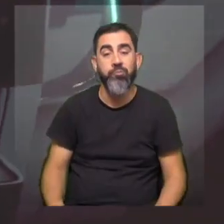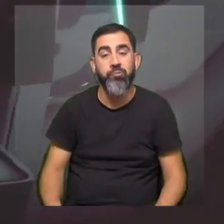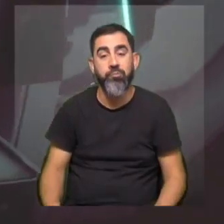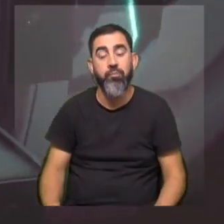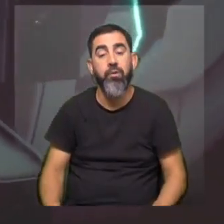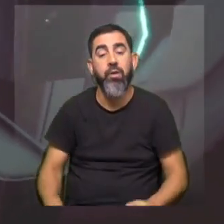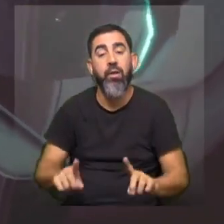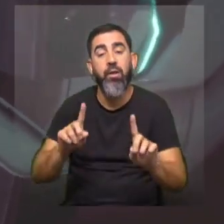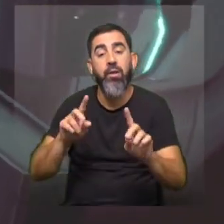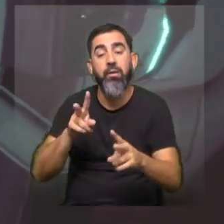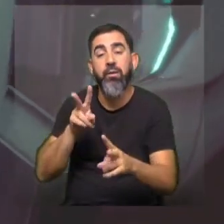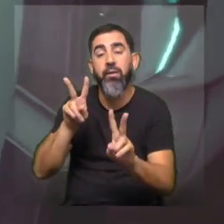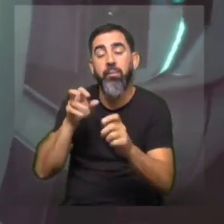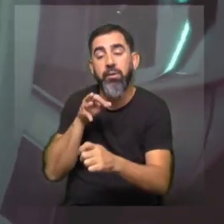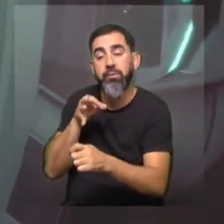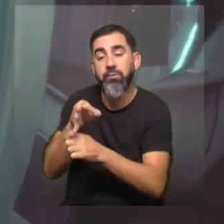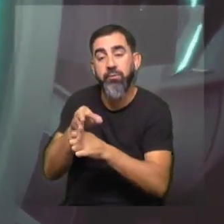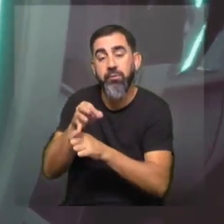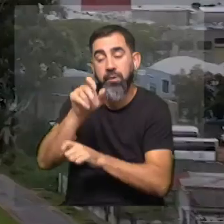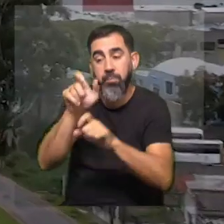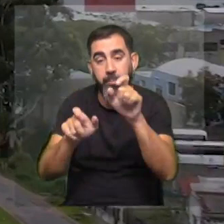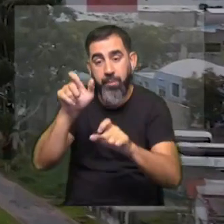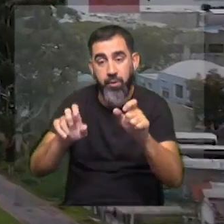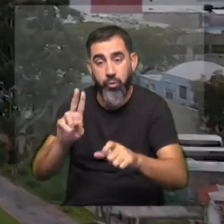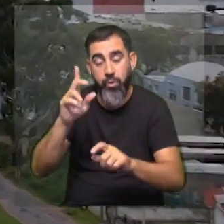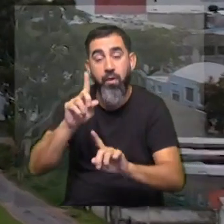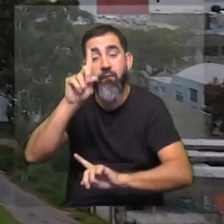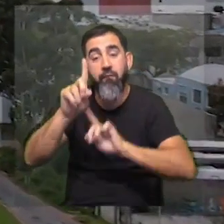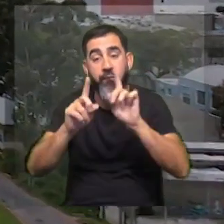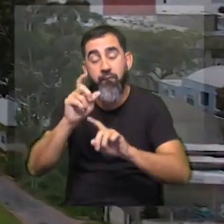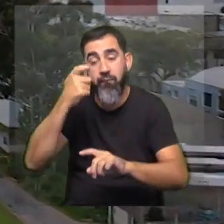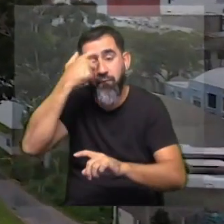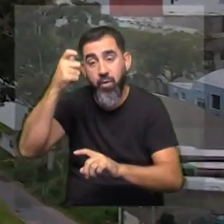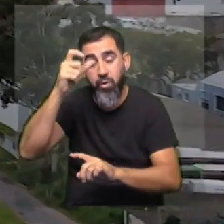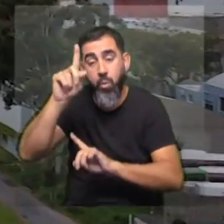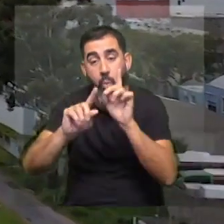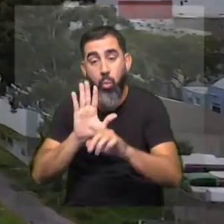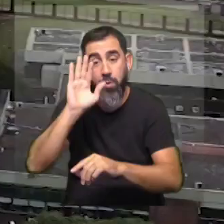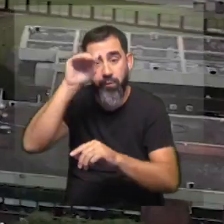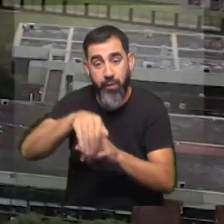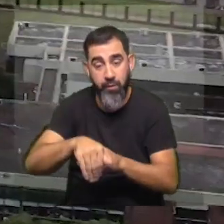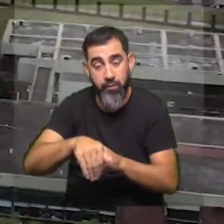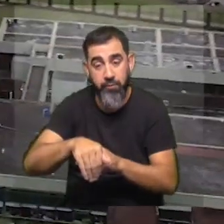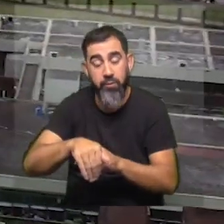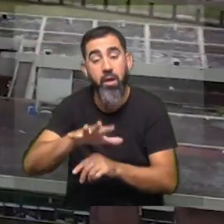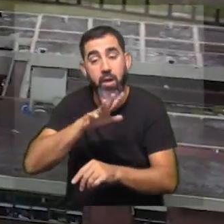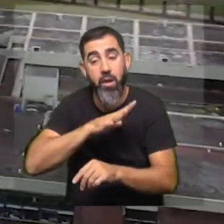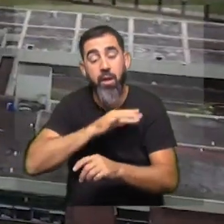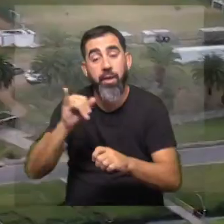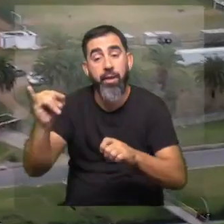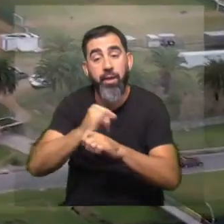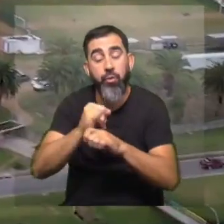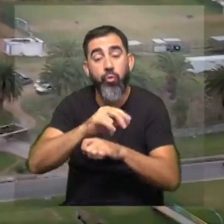Respecto a la formación de recursos humanos en Uruguay, en la Facultad de Ciencias de la Universidad de la República se encuentra el Instituto